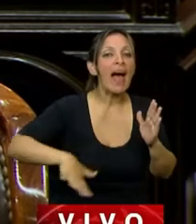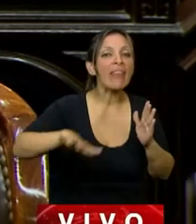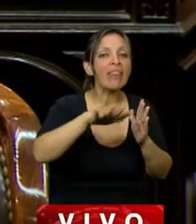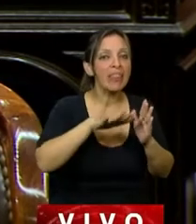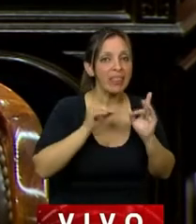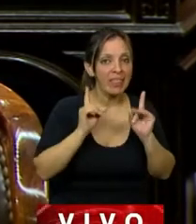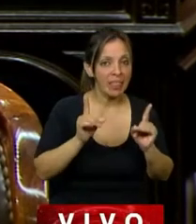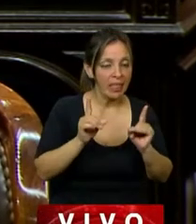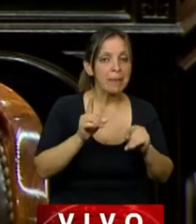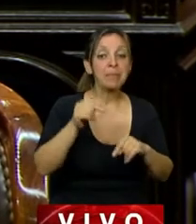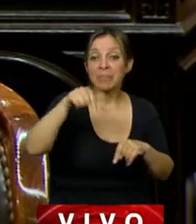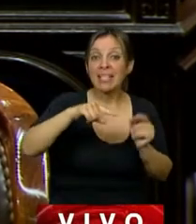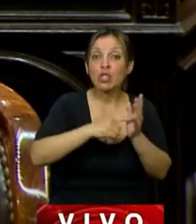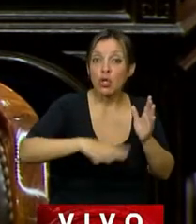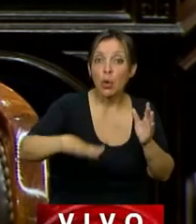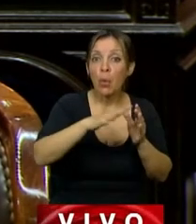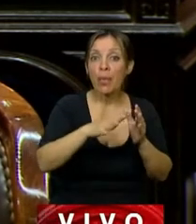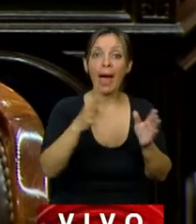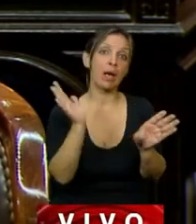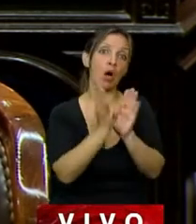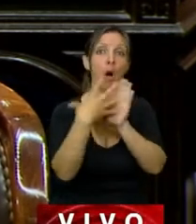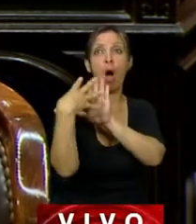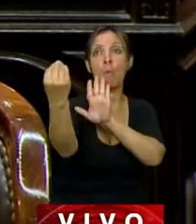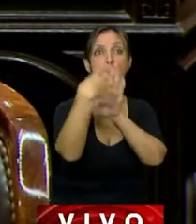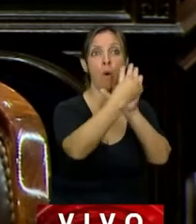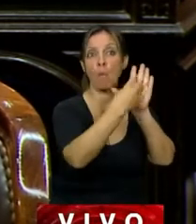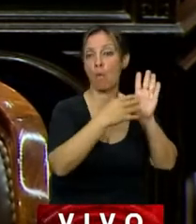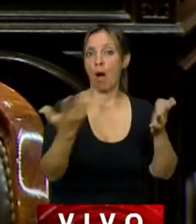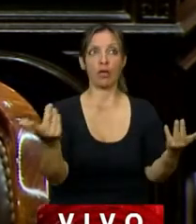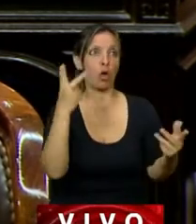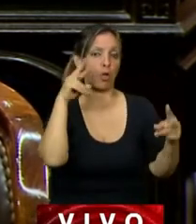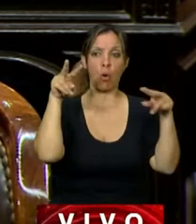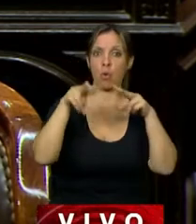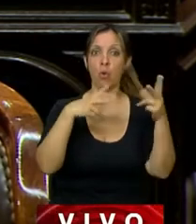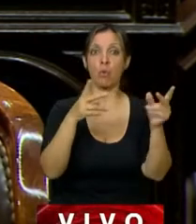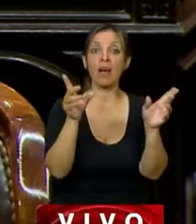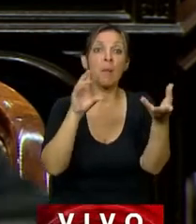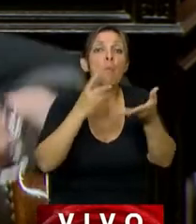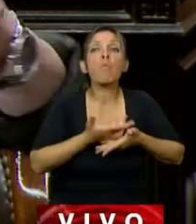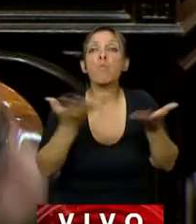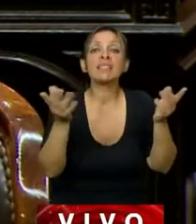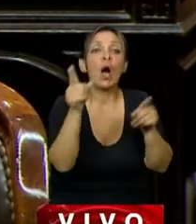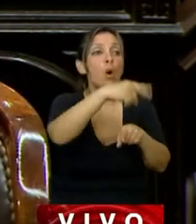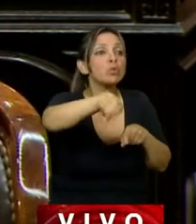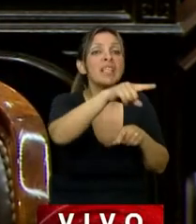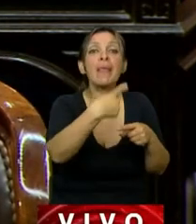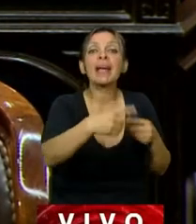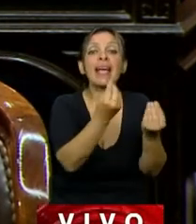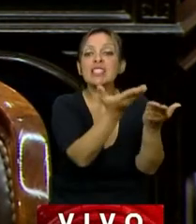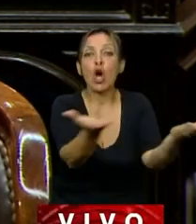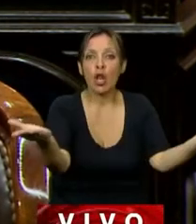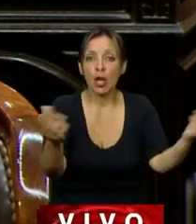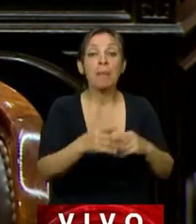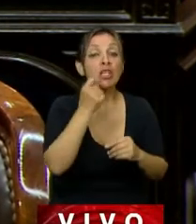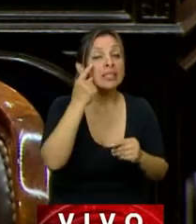en esta ciudad que de algún modo es el emblema que representa lo que ustedes son. Pero si vamos más atrás